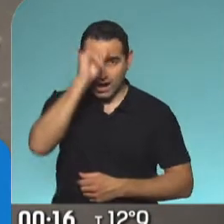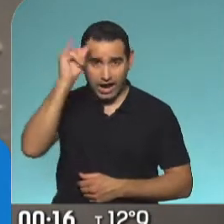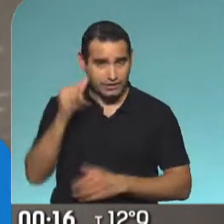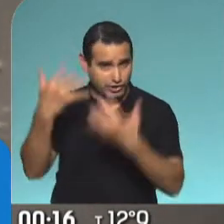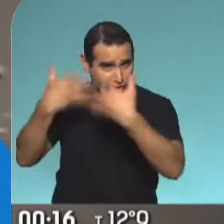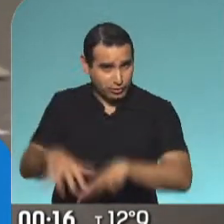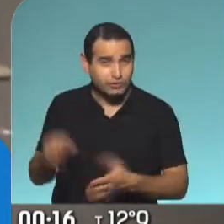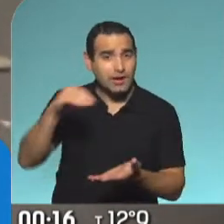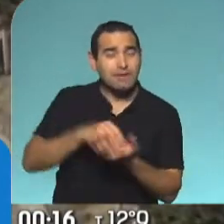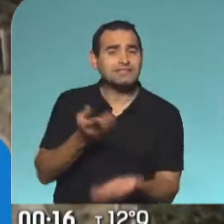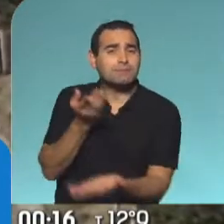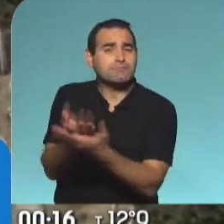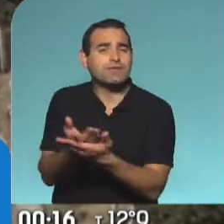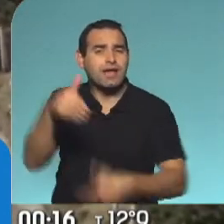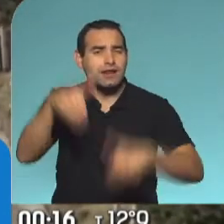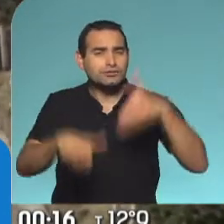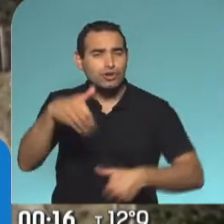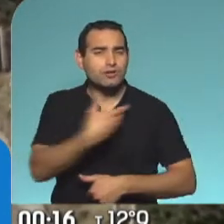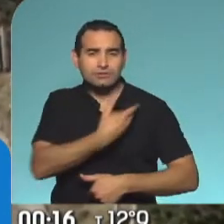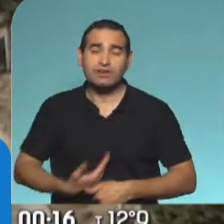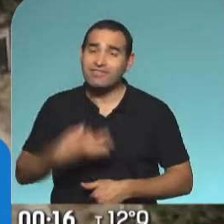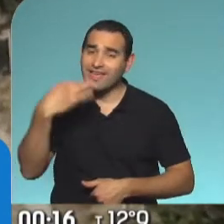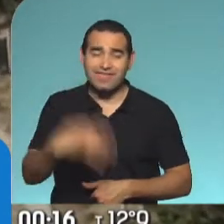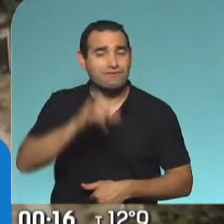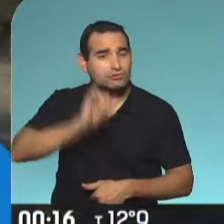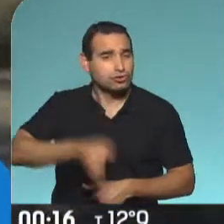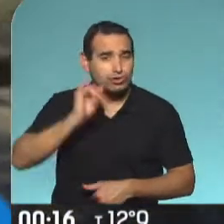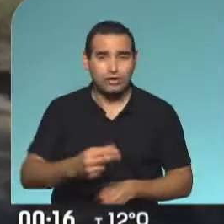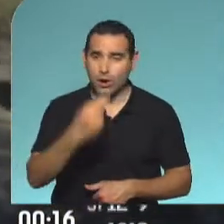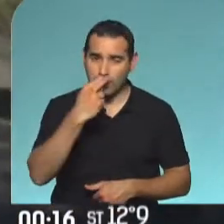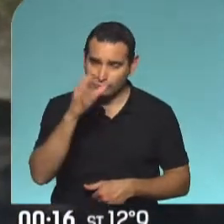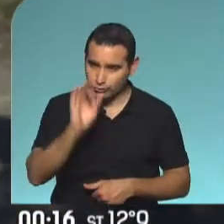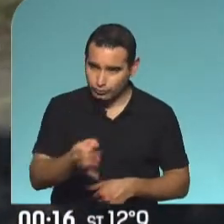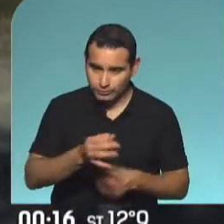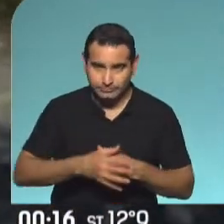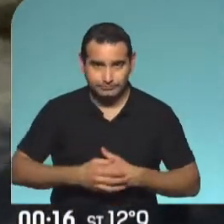exigen que las presidenciales se realicen como máximo el 11 de octubre.